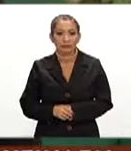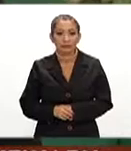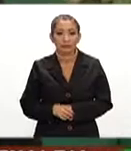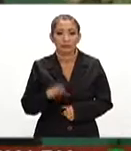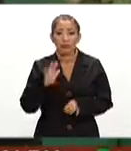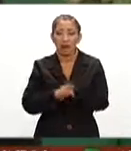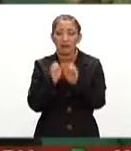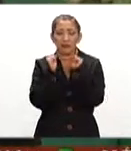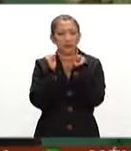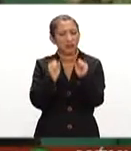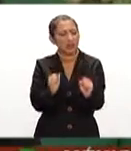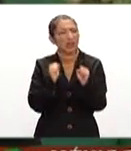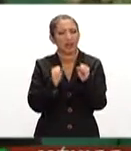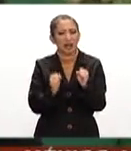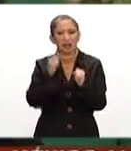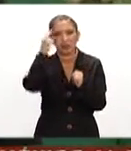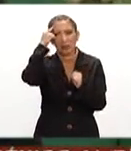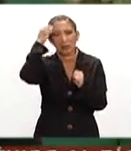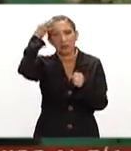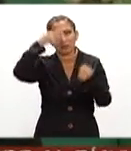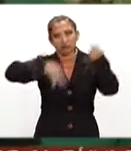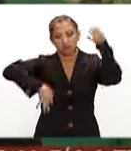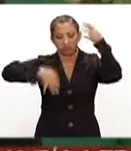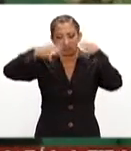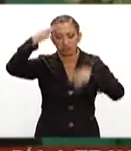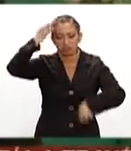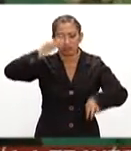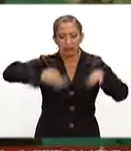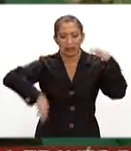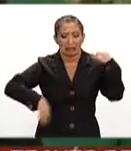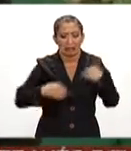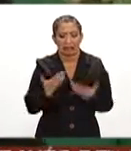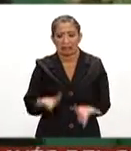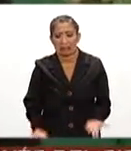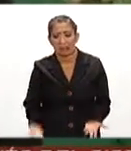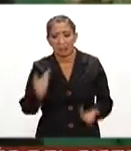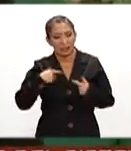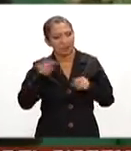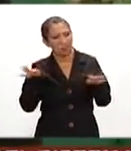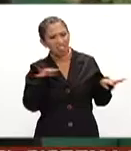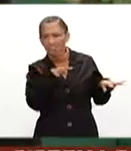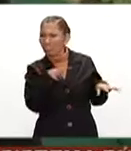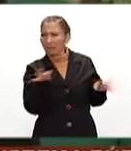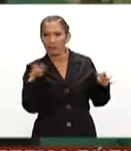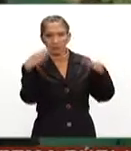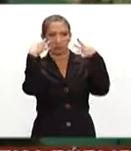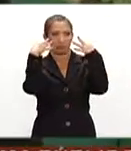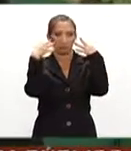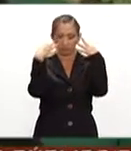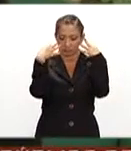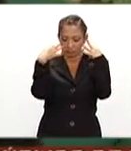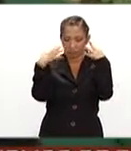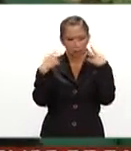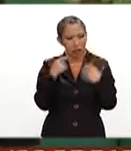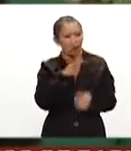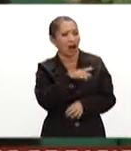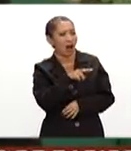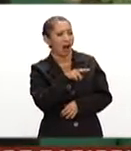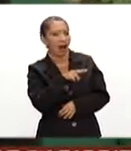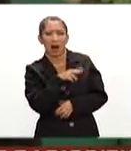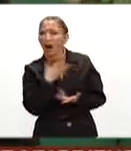más impactante fue el pelo. Sí, porque la gente se le queda a uno así viendo como, ay,